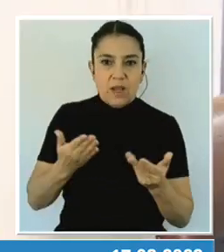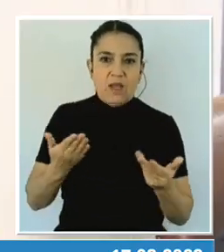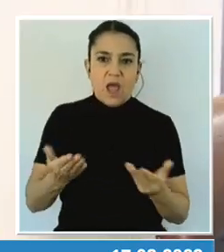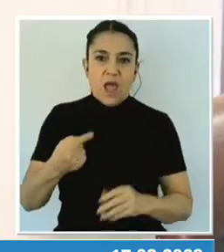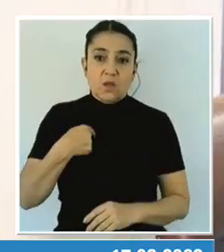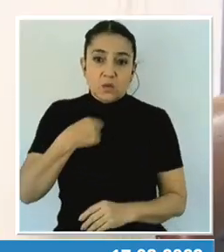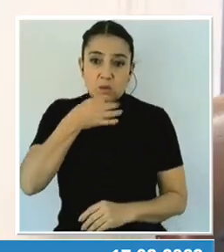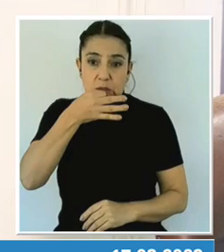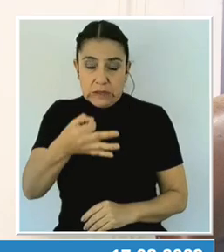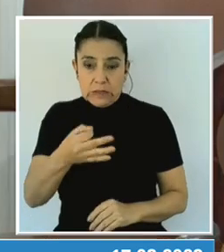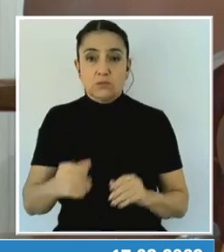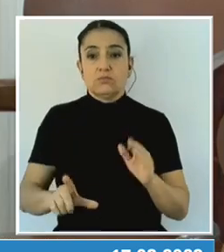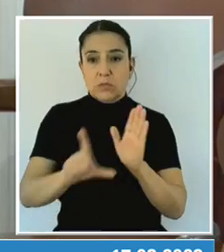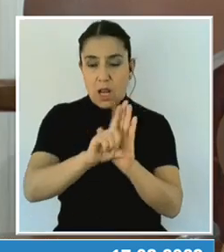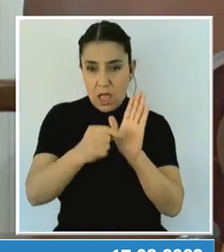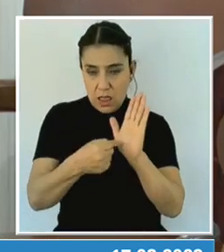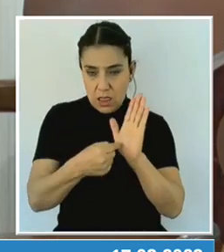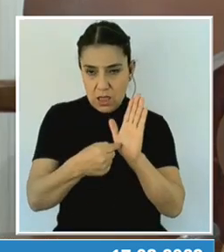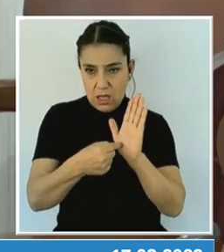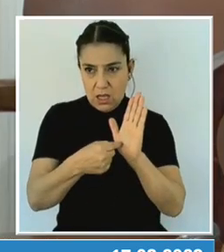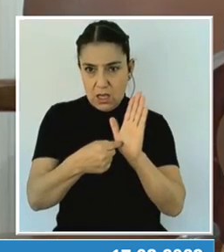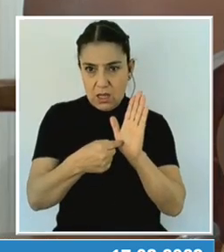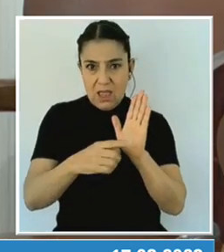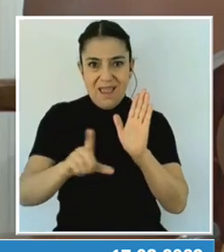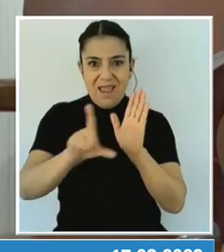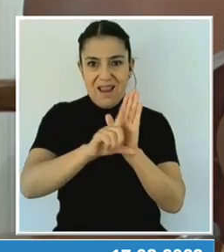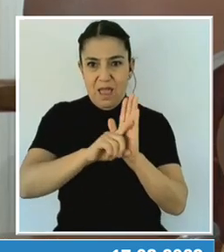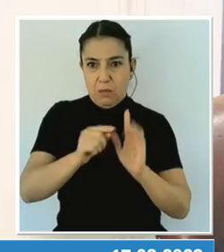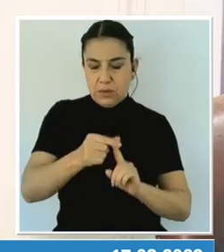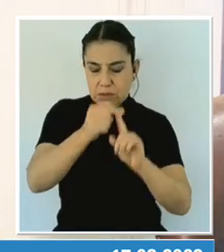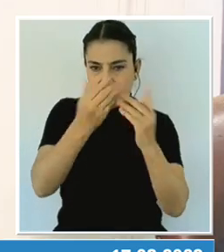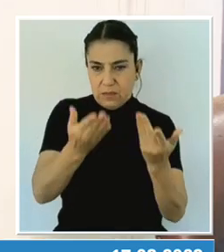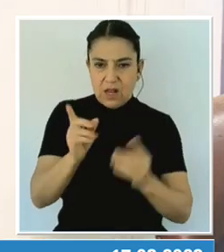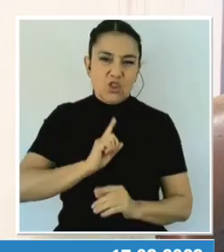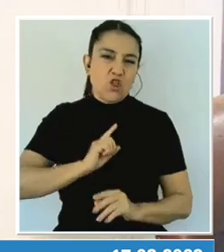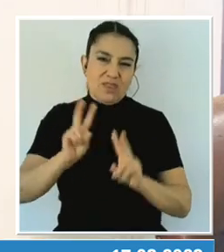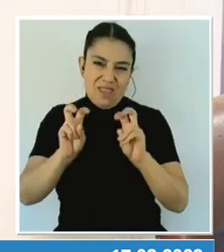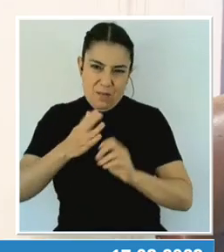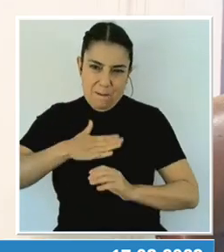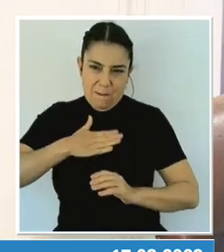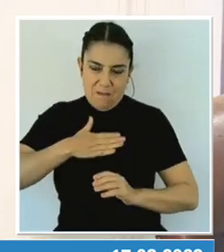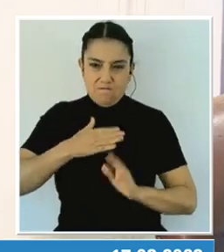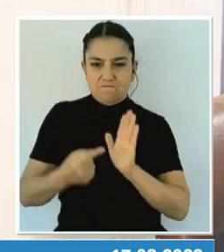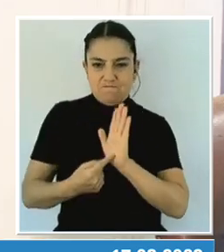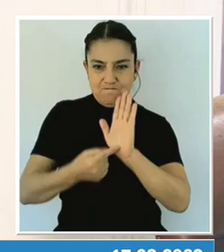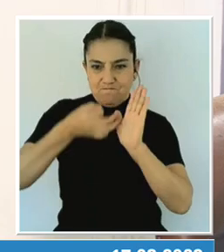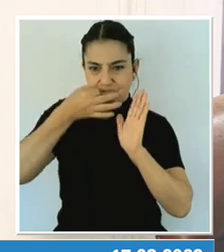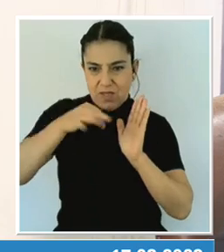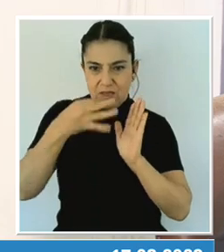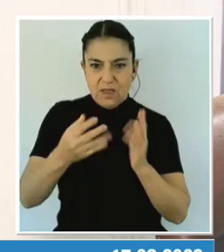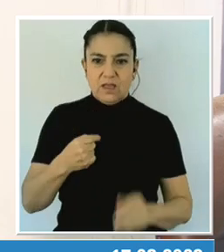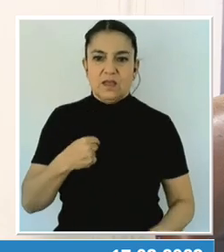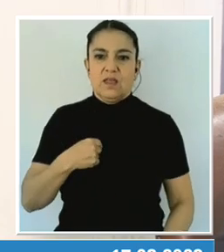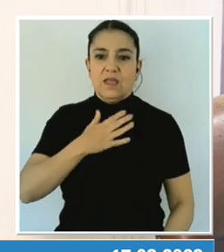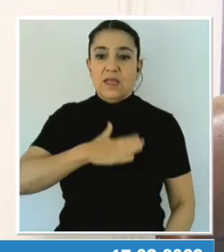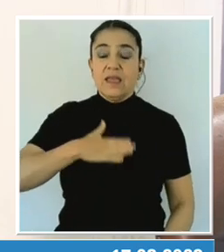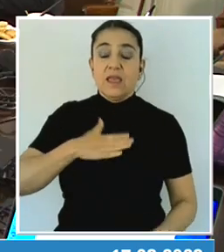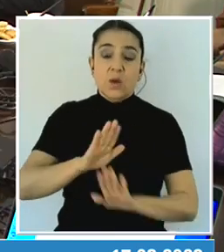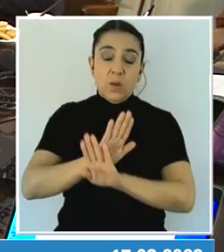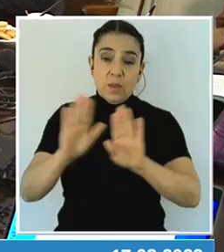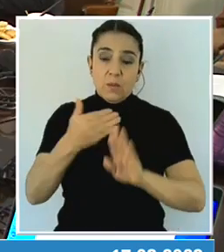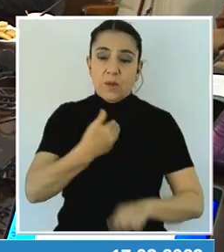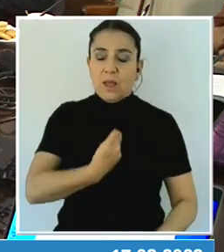que no es parte de mi, no es materia de mi exposición aquí. Quiero terminar, señor presidente, diciéndole